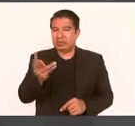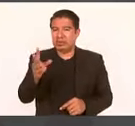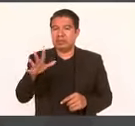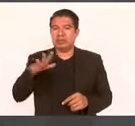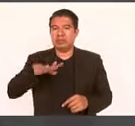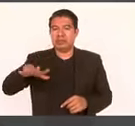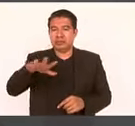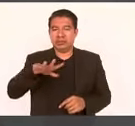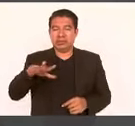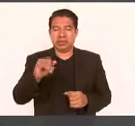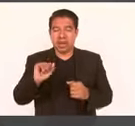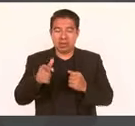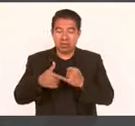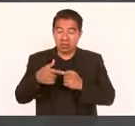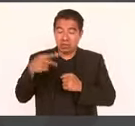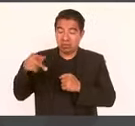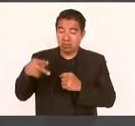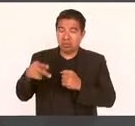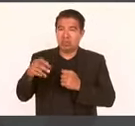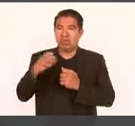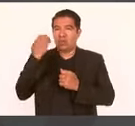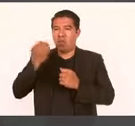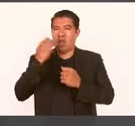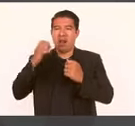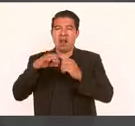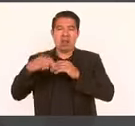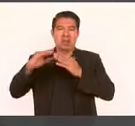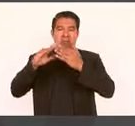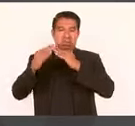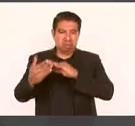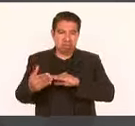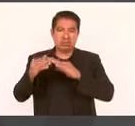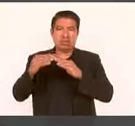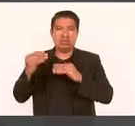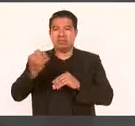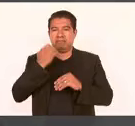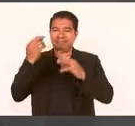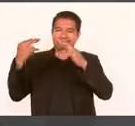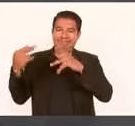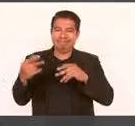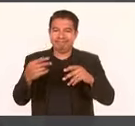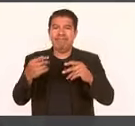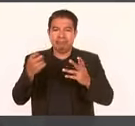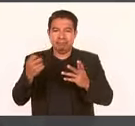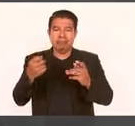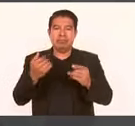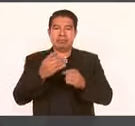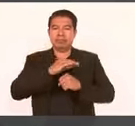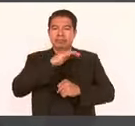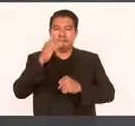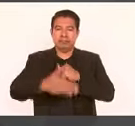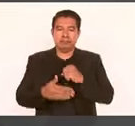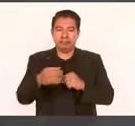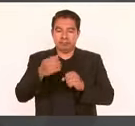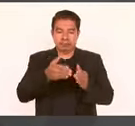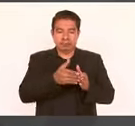tuvieron afectaciones más graves en sus escuelas. Esto lo hemos hecho con el propósito de que al finalizar este